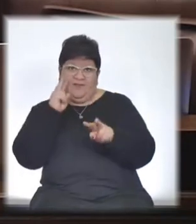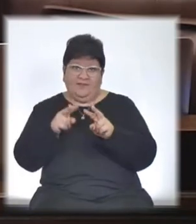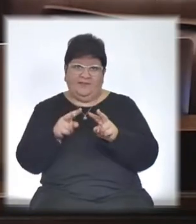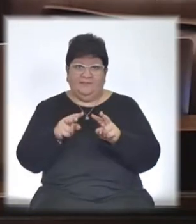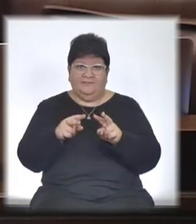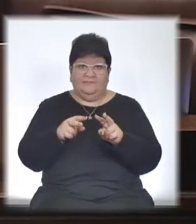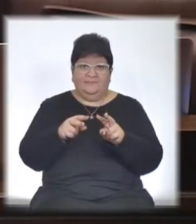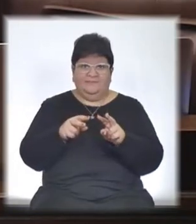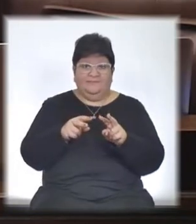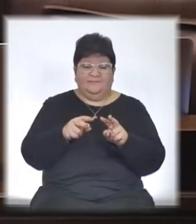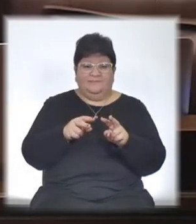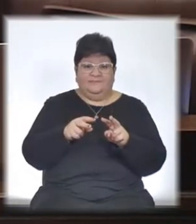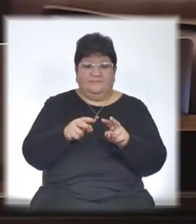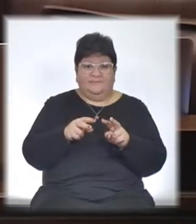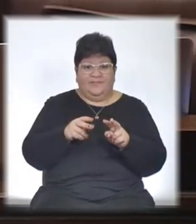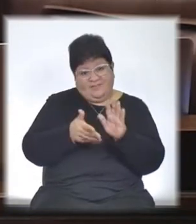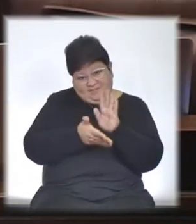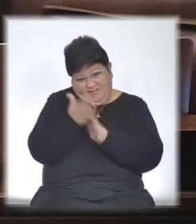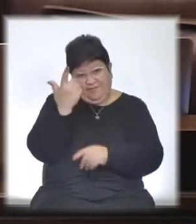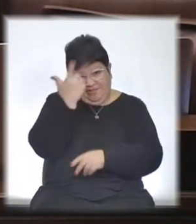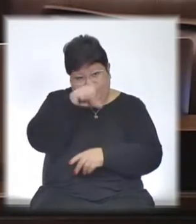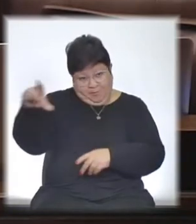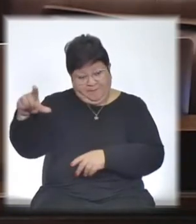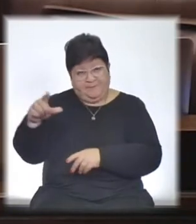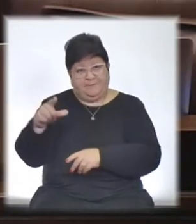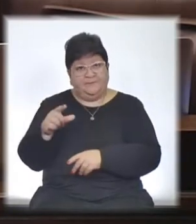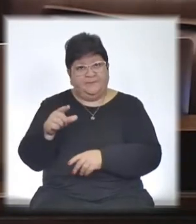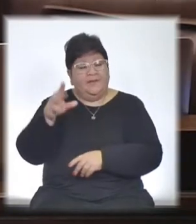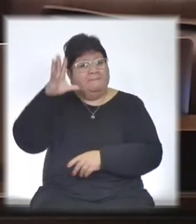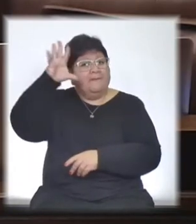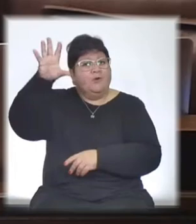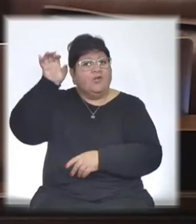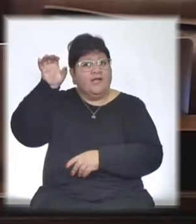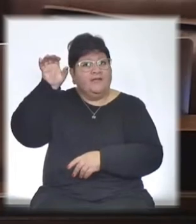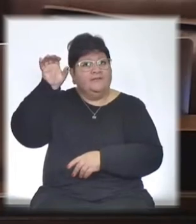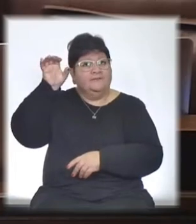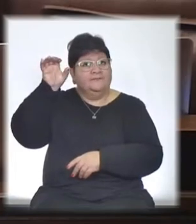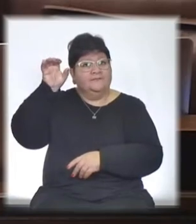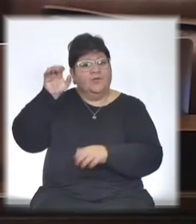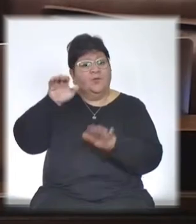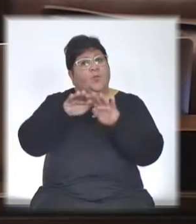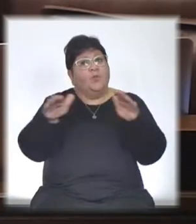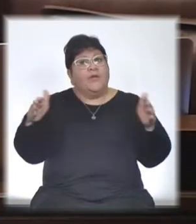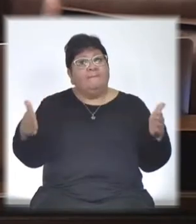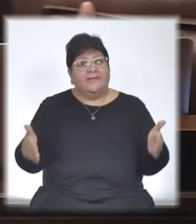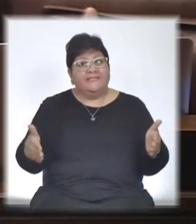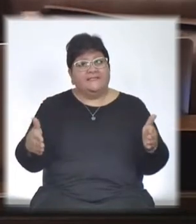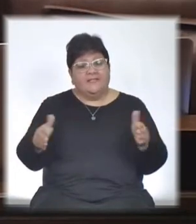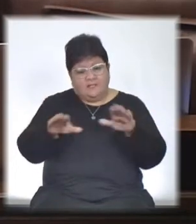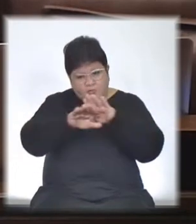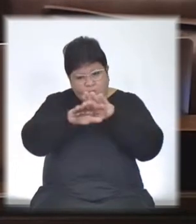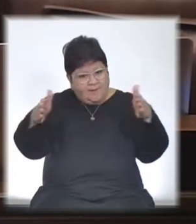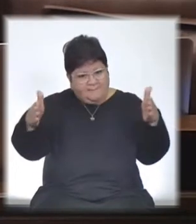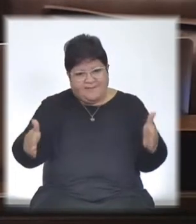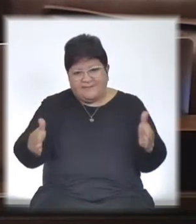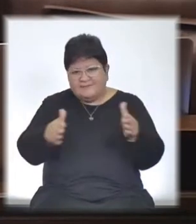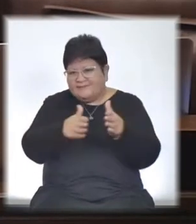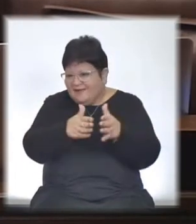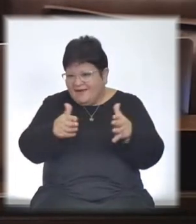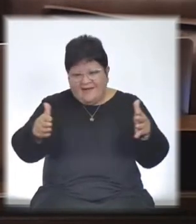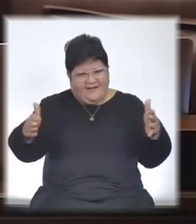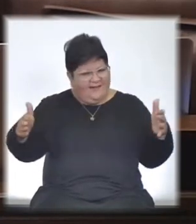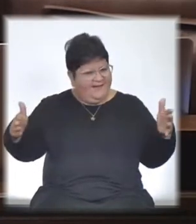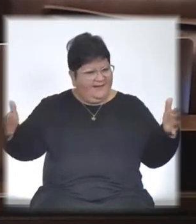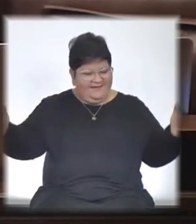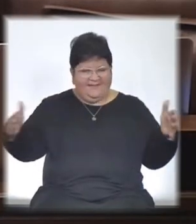centro comercial, que el memorial de Punta Carreta fuera una mesa larga que